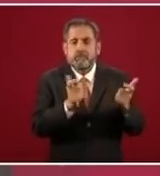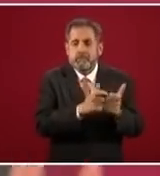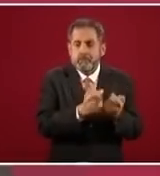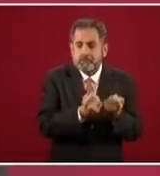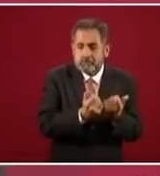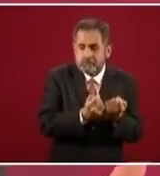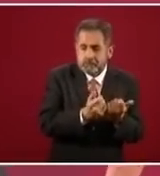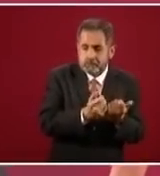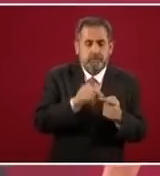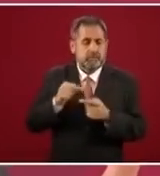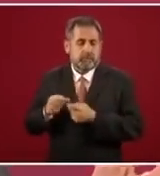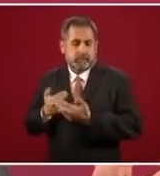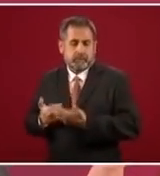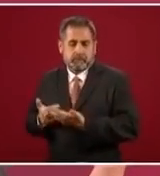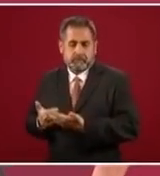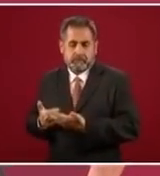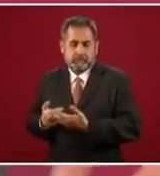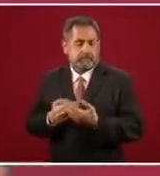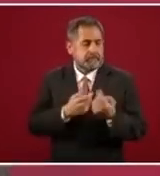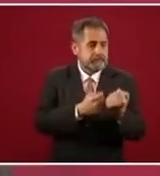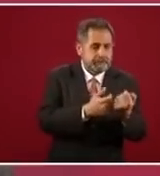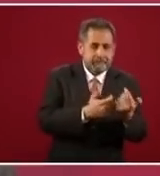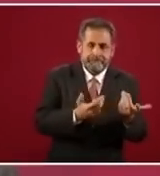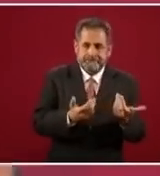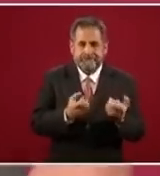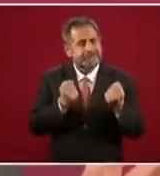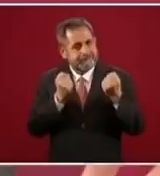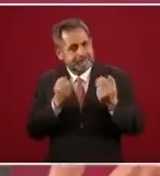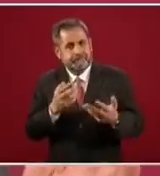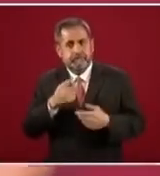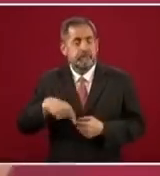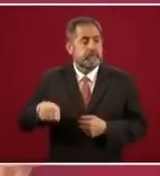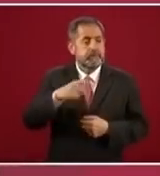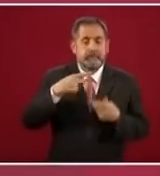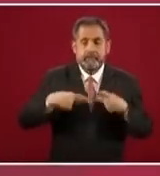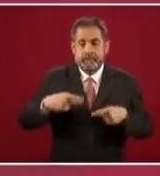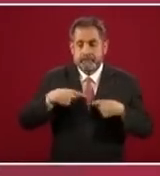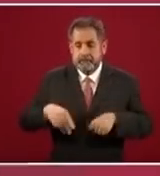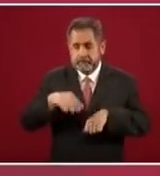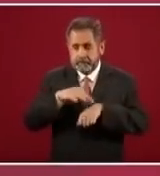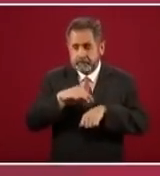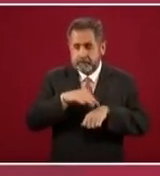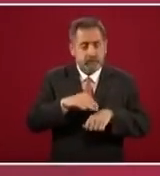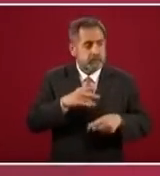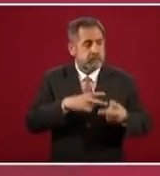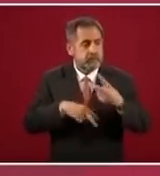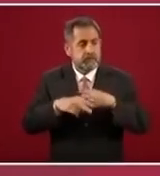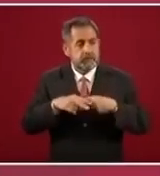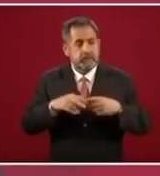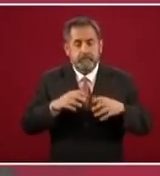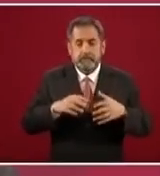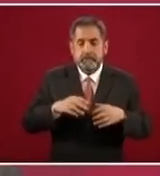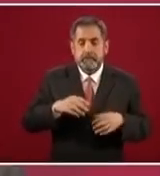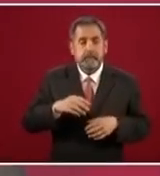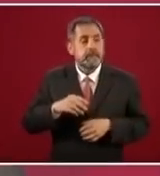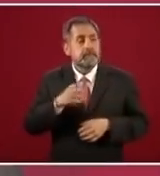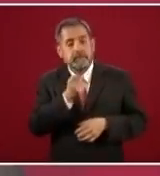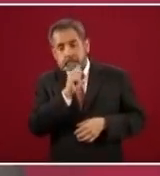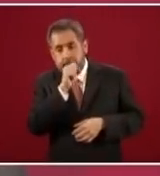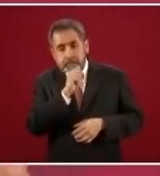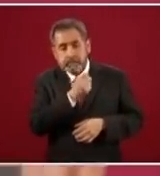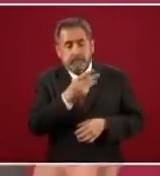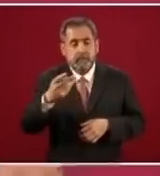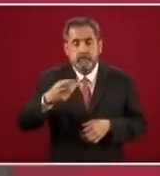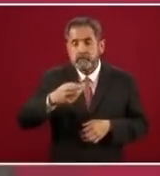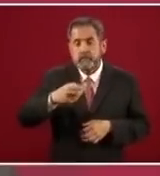inquietante, que consiste en que el personal de salud empezó a crecer en edad y, como habían estado por